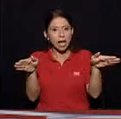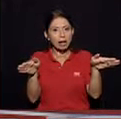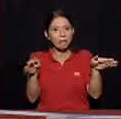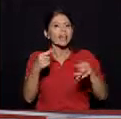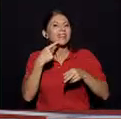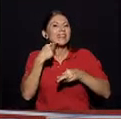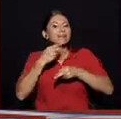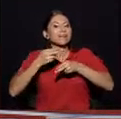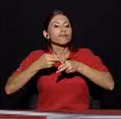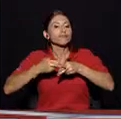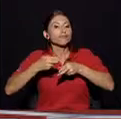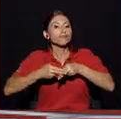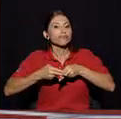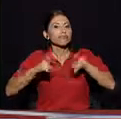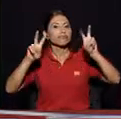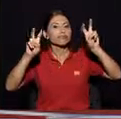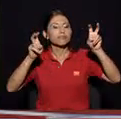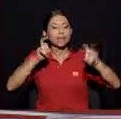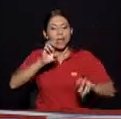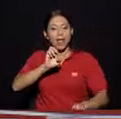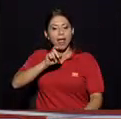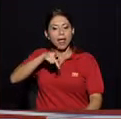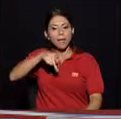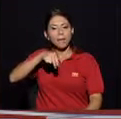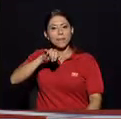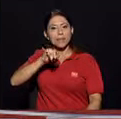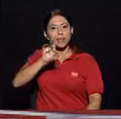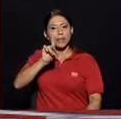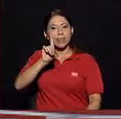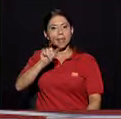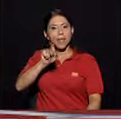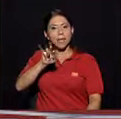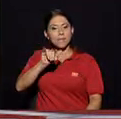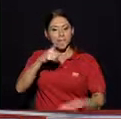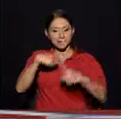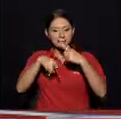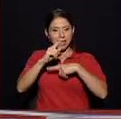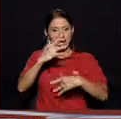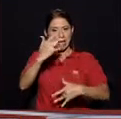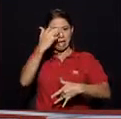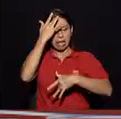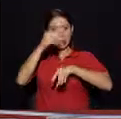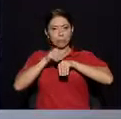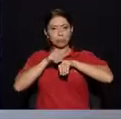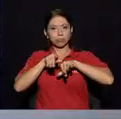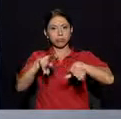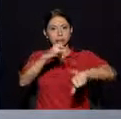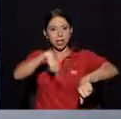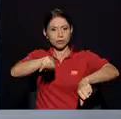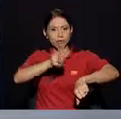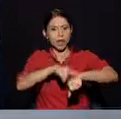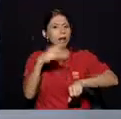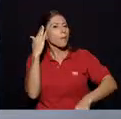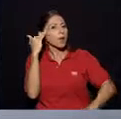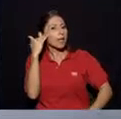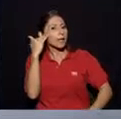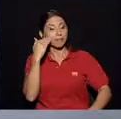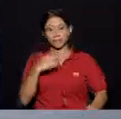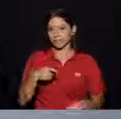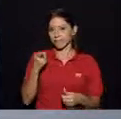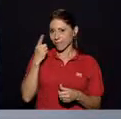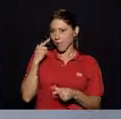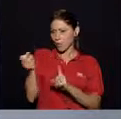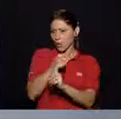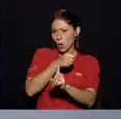denominar que tenemos una situación de epidemia nacional. ¿Por qué, doctora? Mire, la violencia es un fenómeno creciente en el